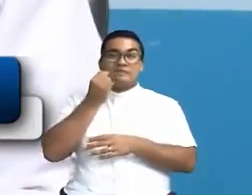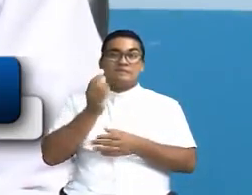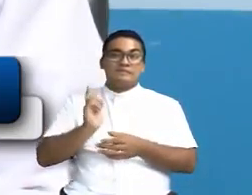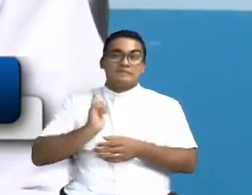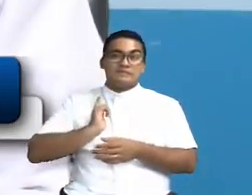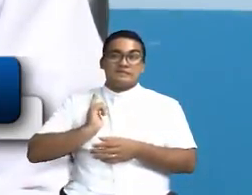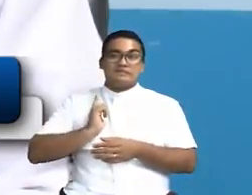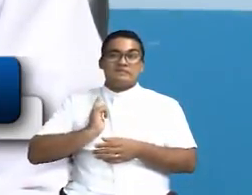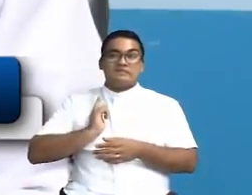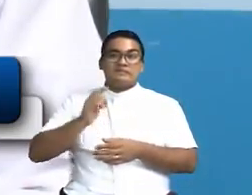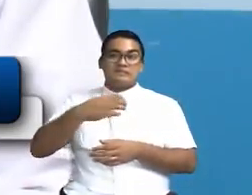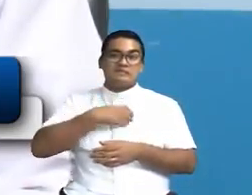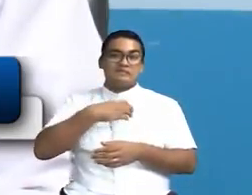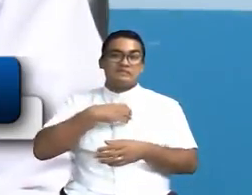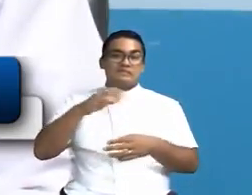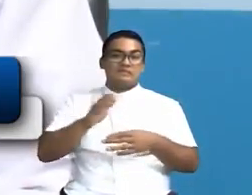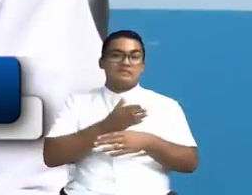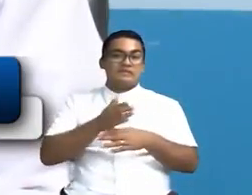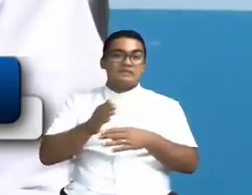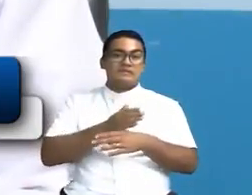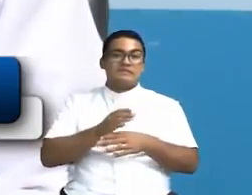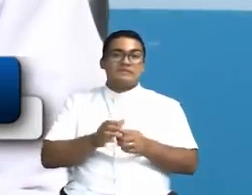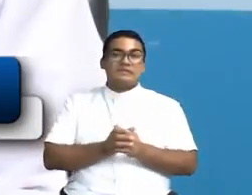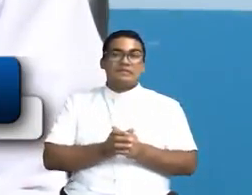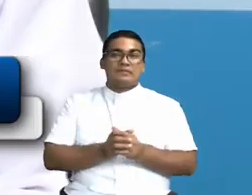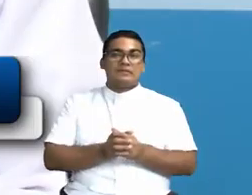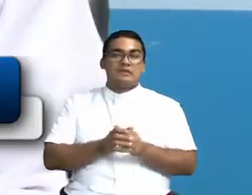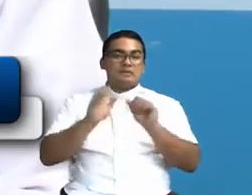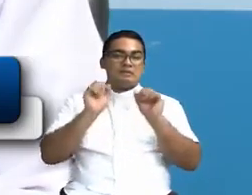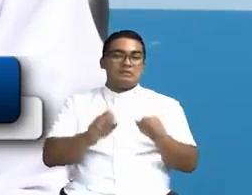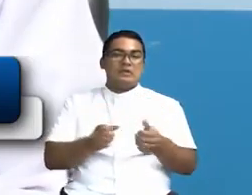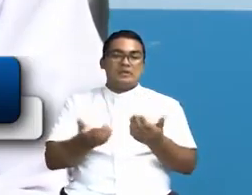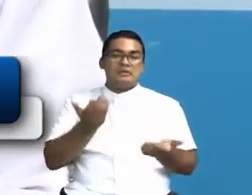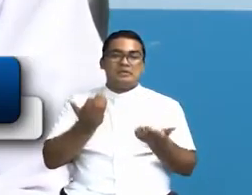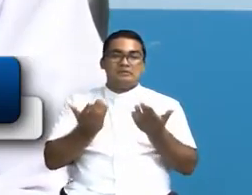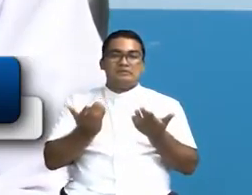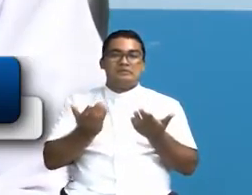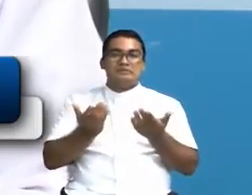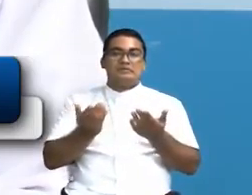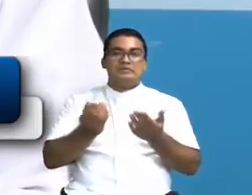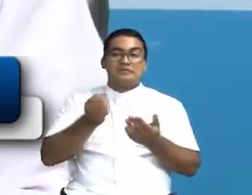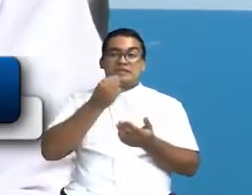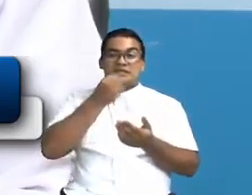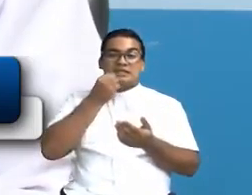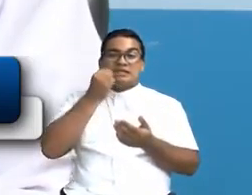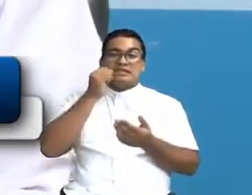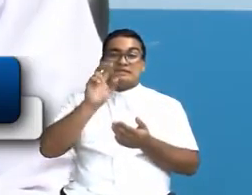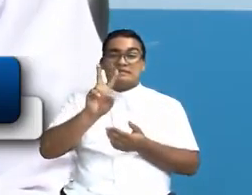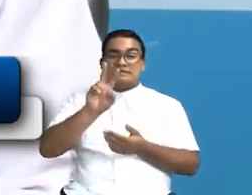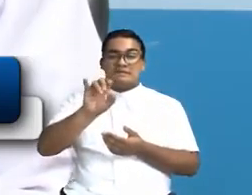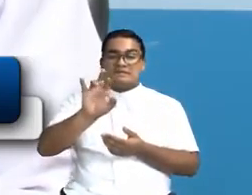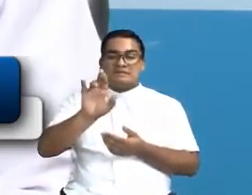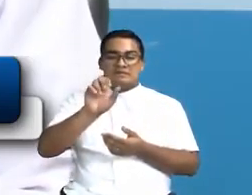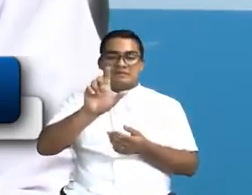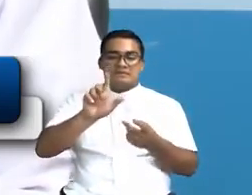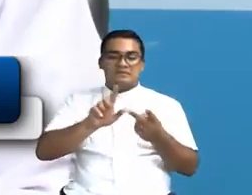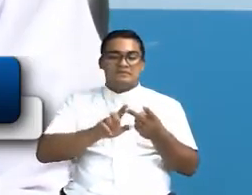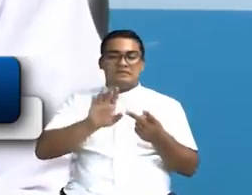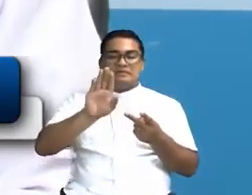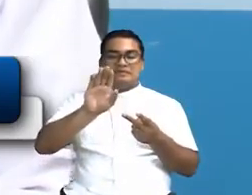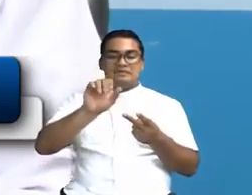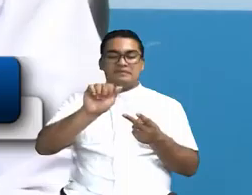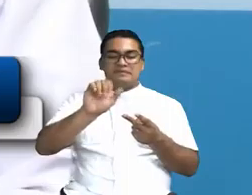tiene una característica diferente. Si nosotros podemos identificar si es un cuadro viral, si es un cuadro bacteriano o si es